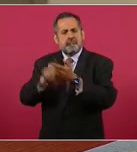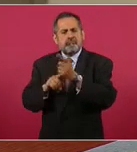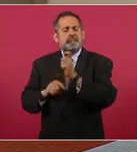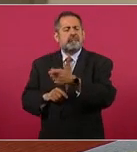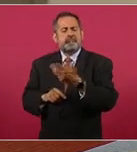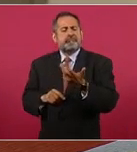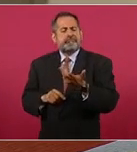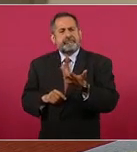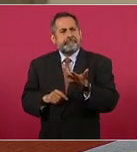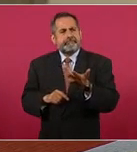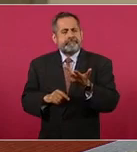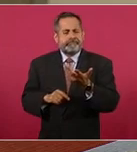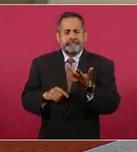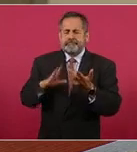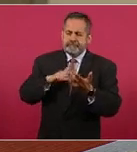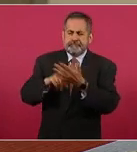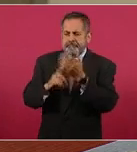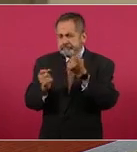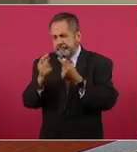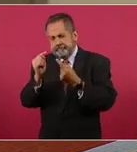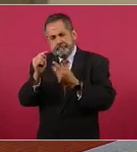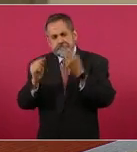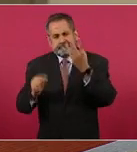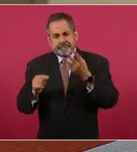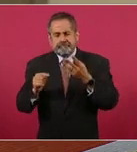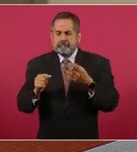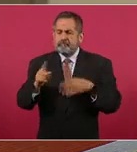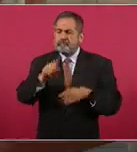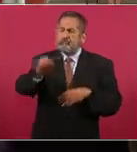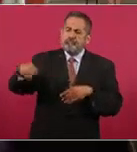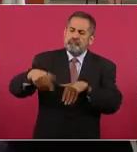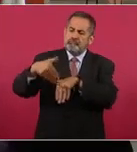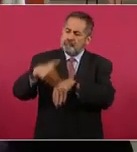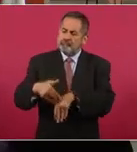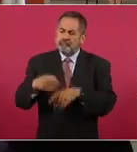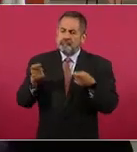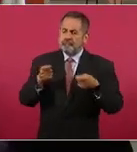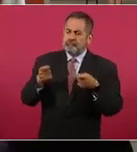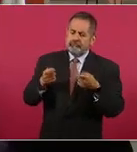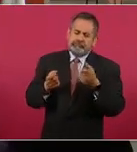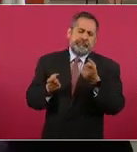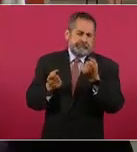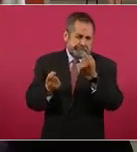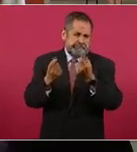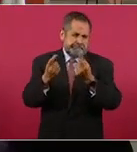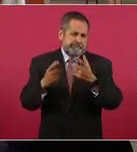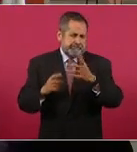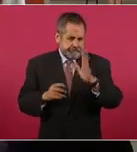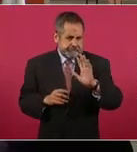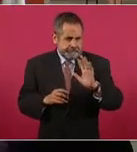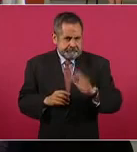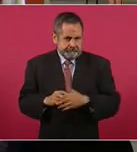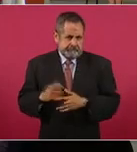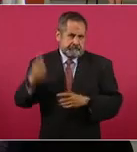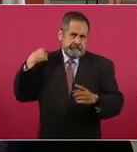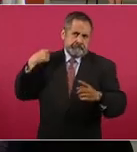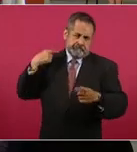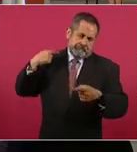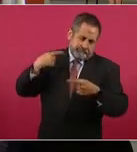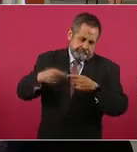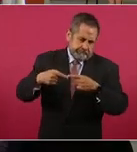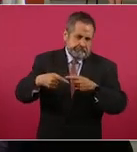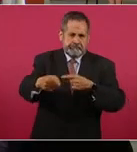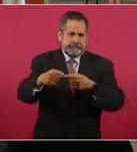tiene aspectos de sujeción ideológica en algunos casos. Los ha habido y los seguirá viendo porque esa es